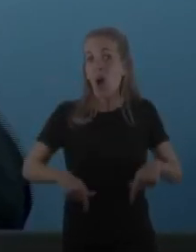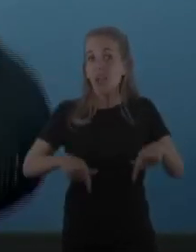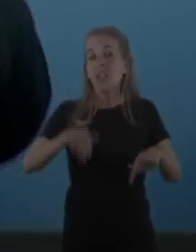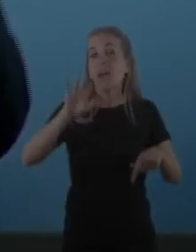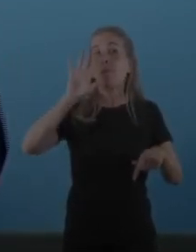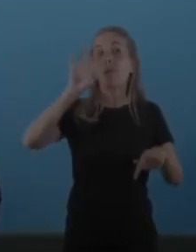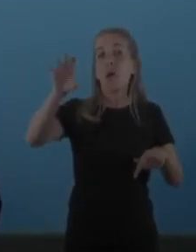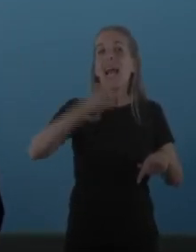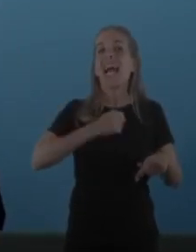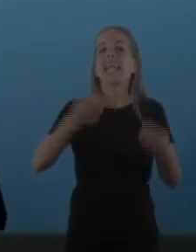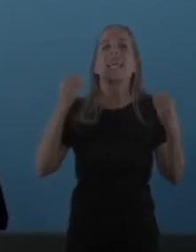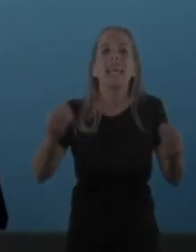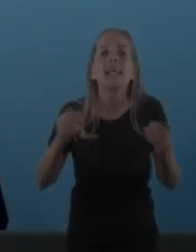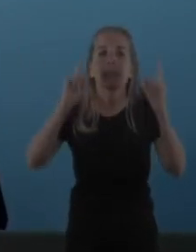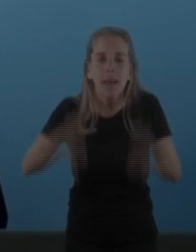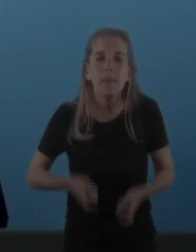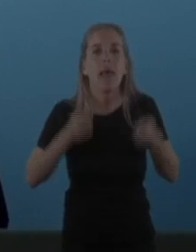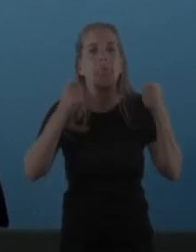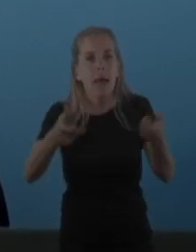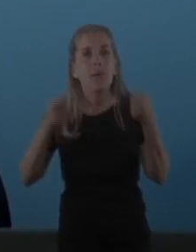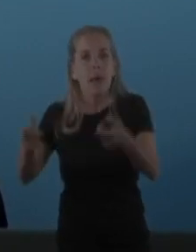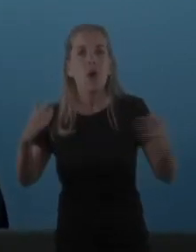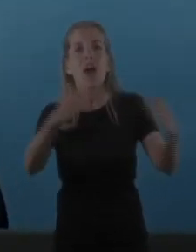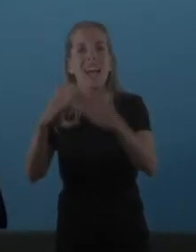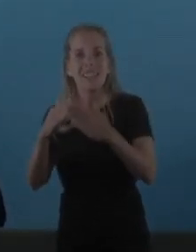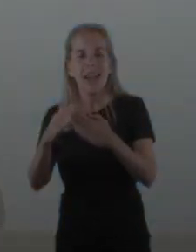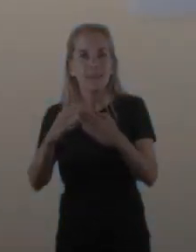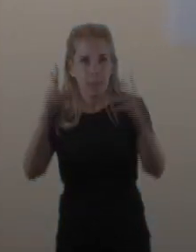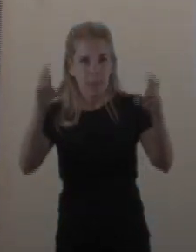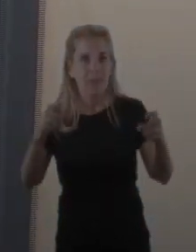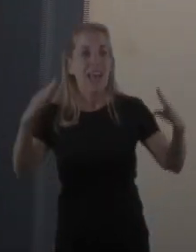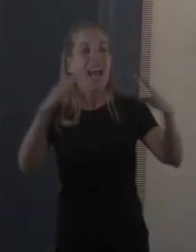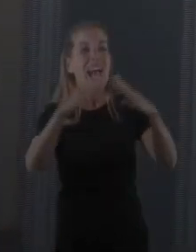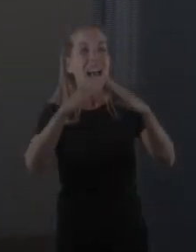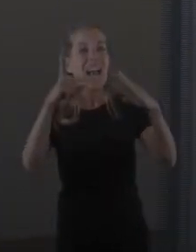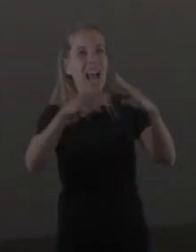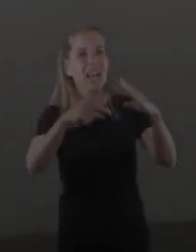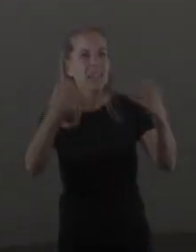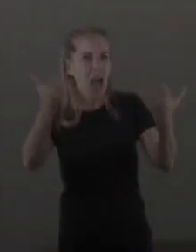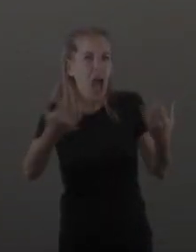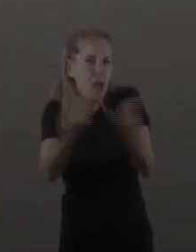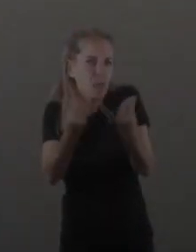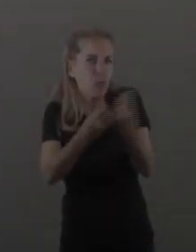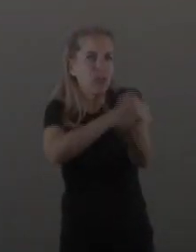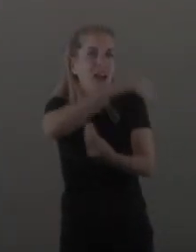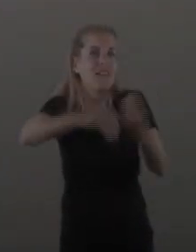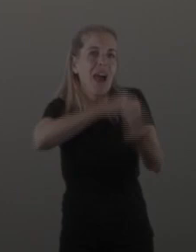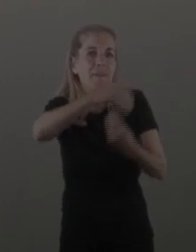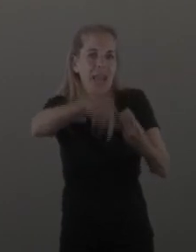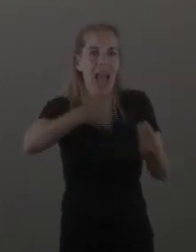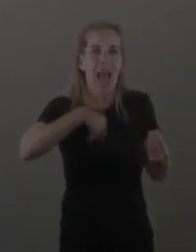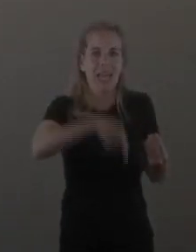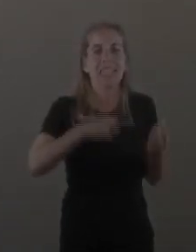Catamarca? Trayendo casas, porque las casas, hay miles y miles de familias argentinas que las